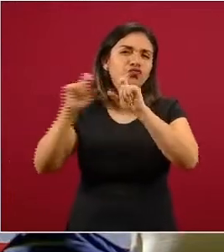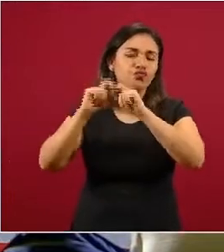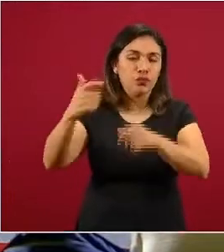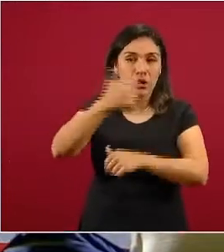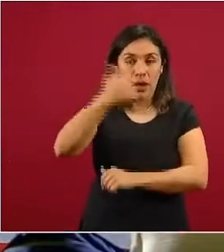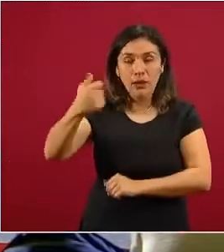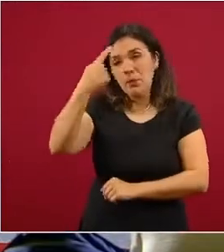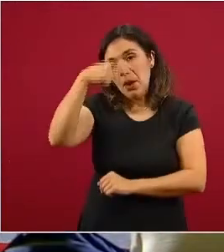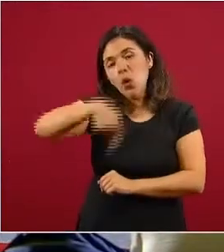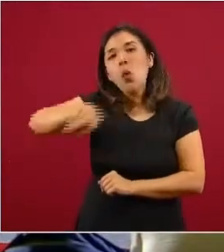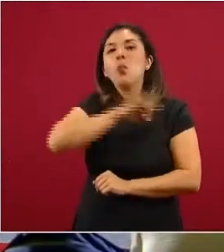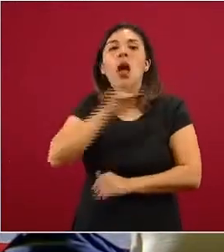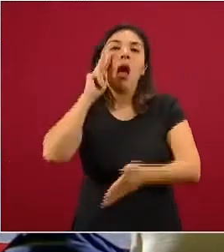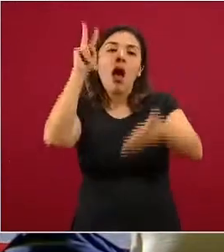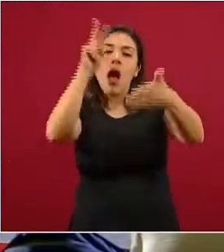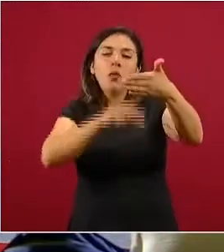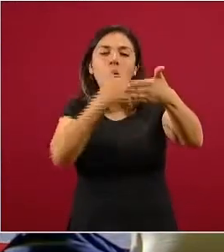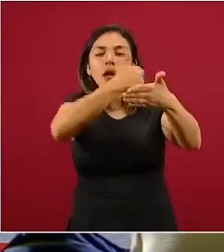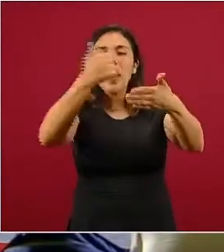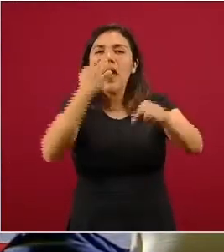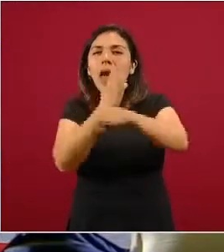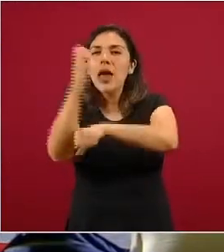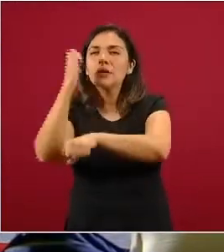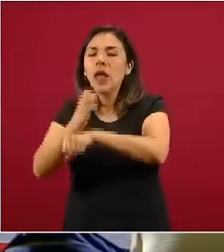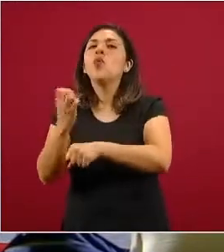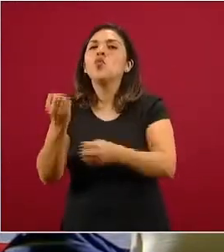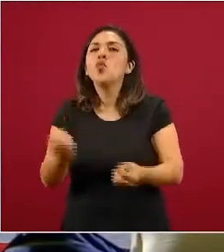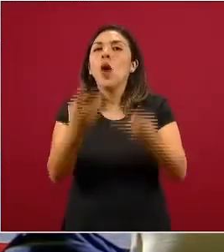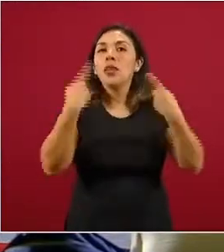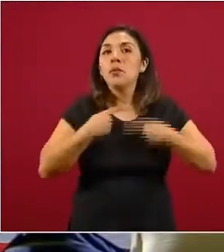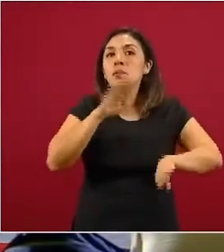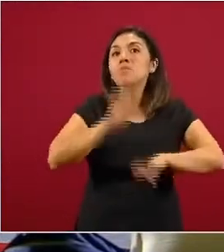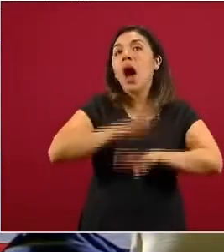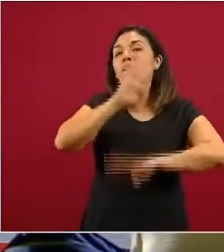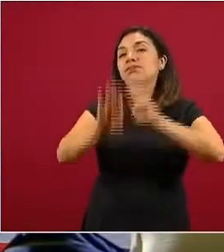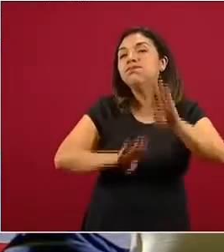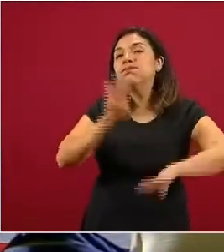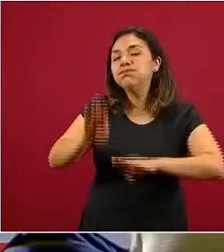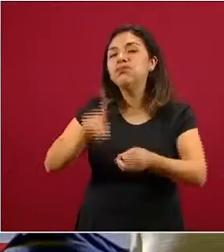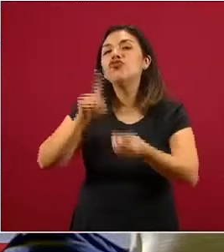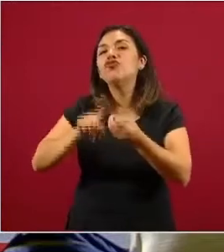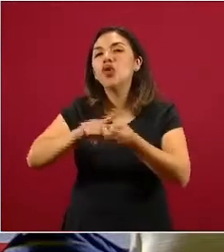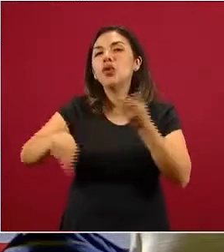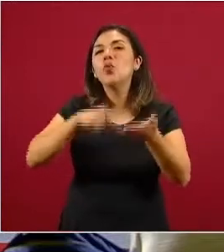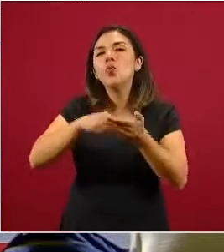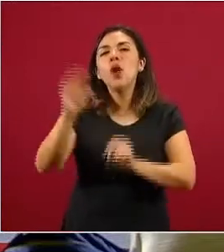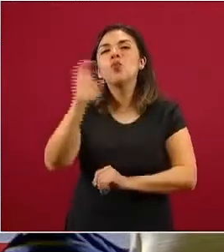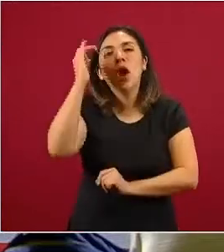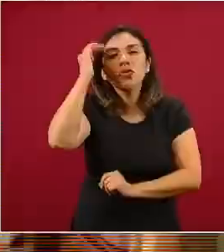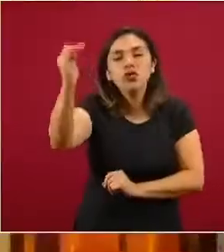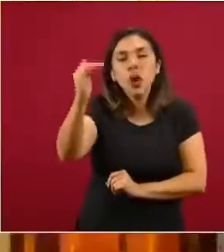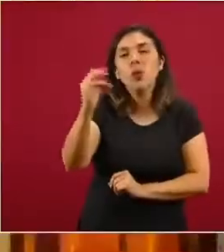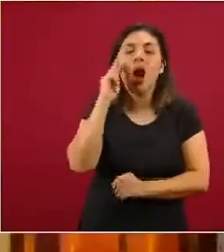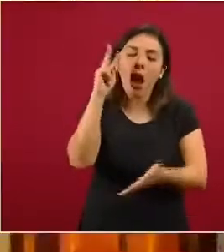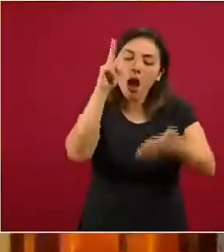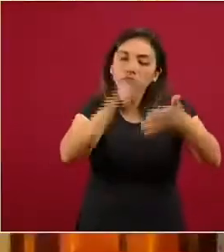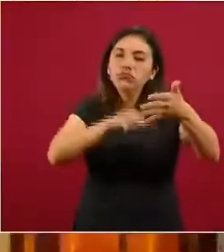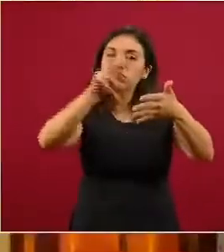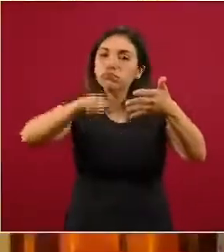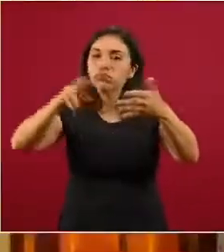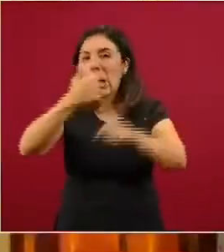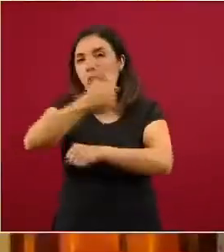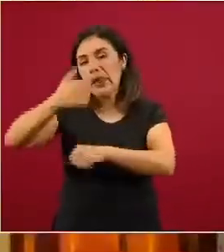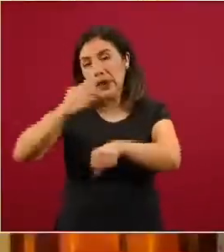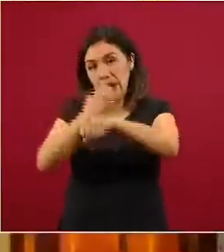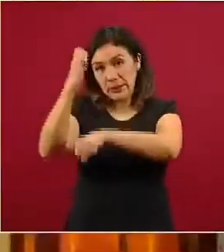No voy a pasar, estos son nada más para que sepan, en el mismo boletín vamos a presentar estas gráficas para cada una de